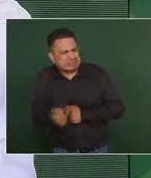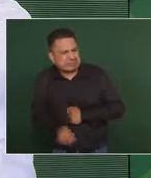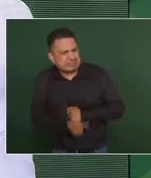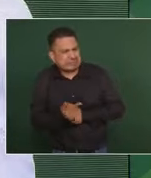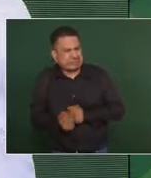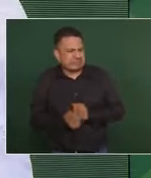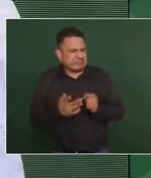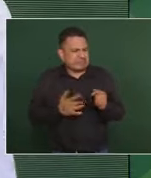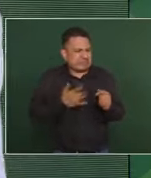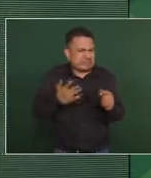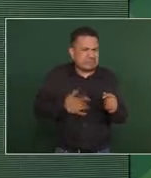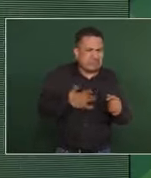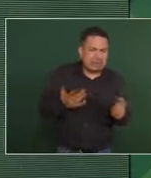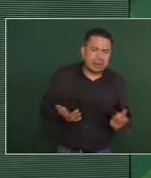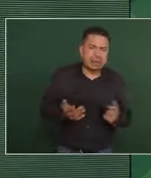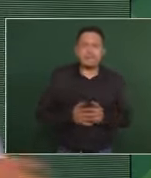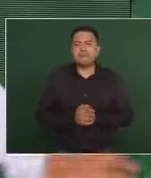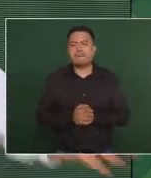que